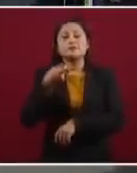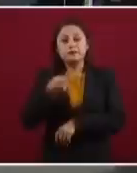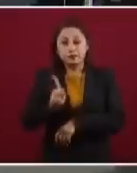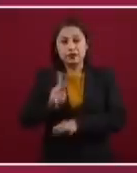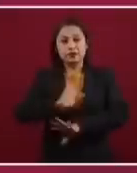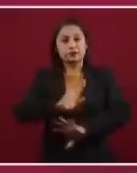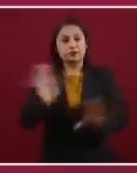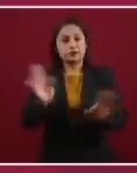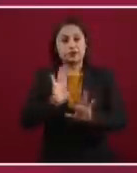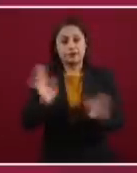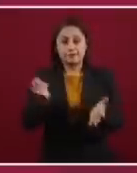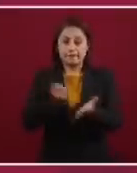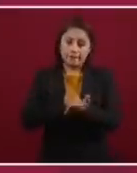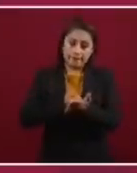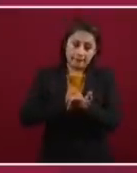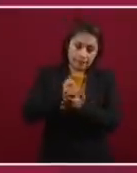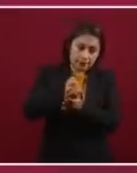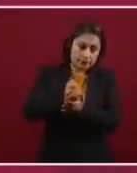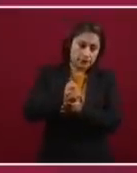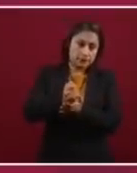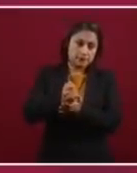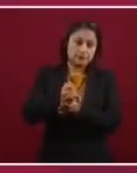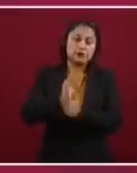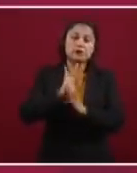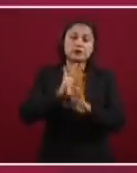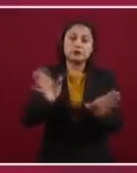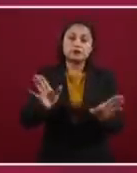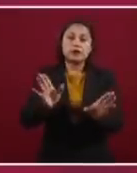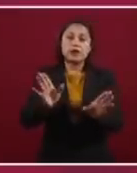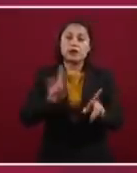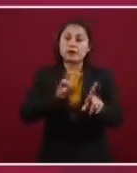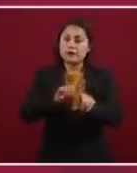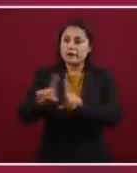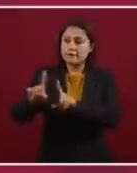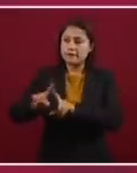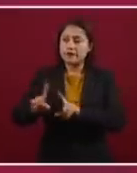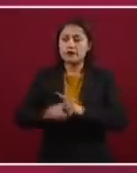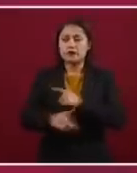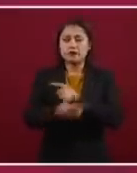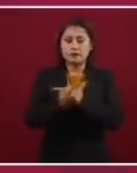destinar todos los tiempos los espacios